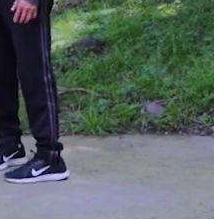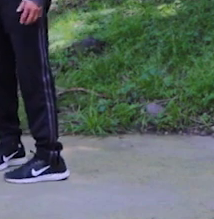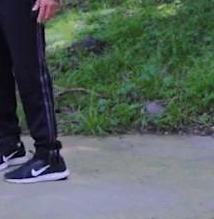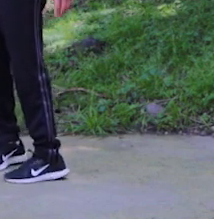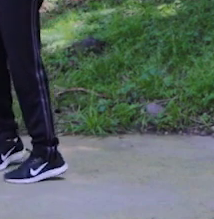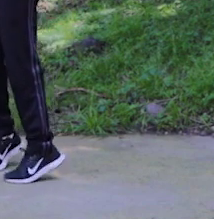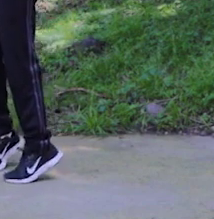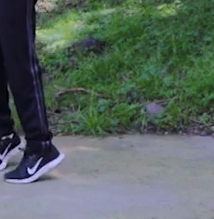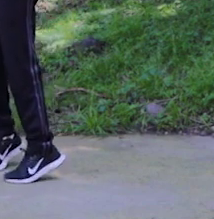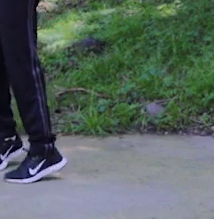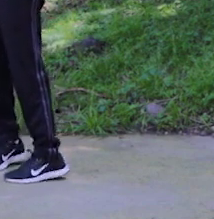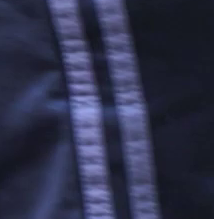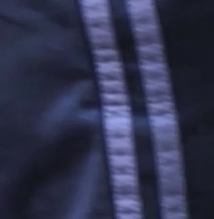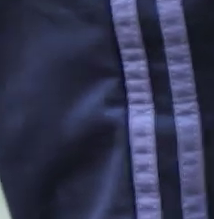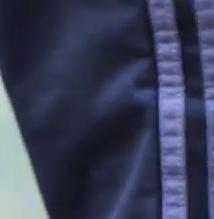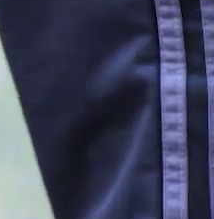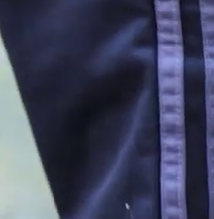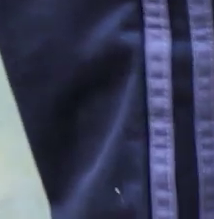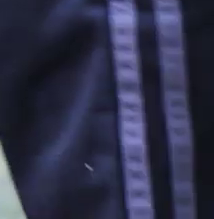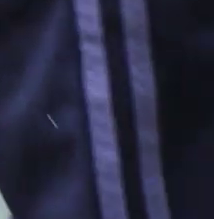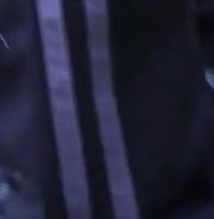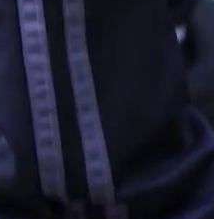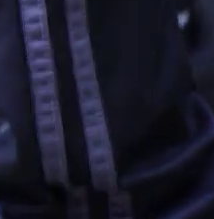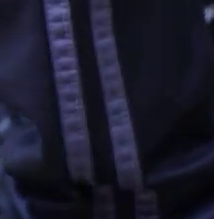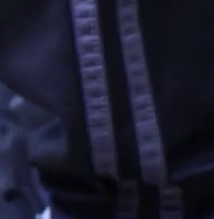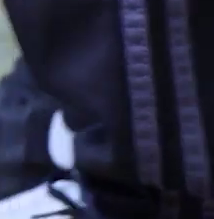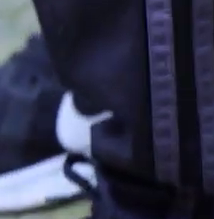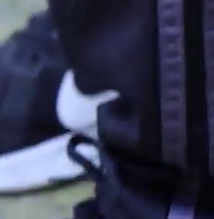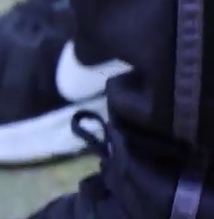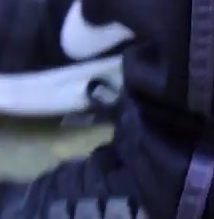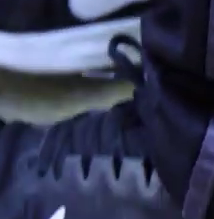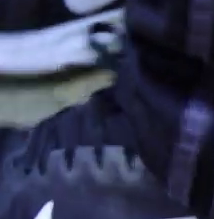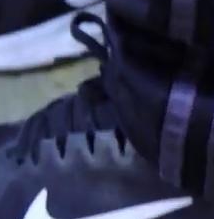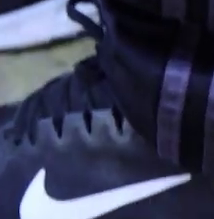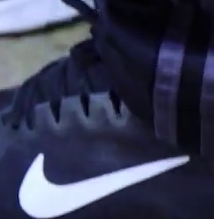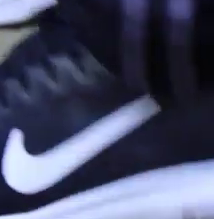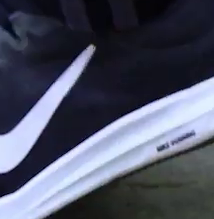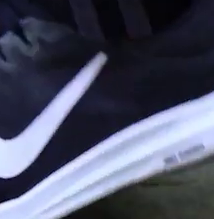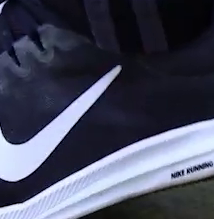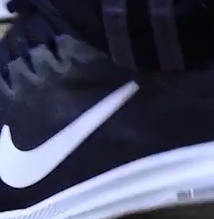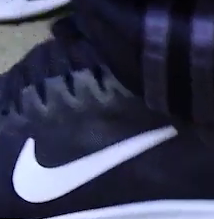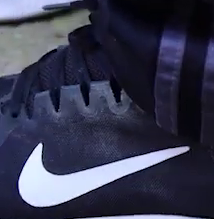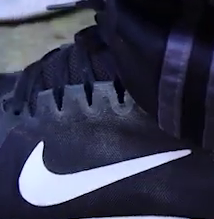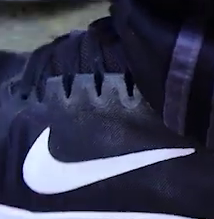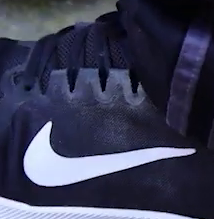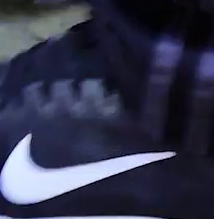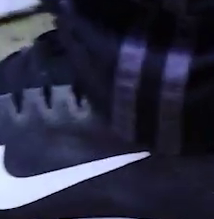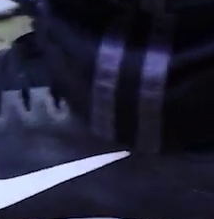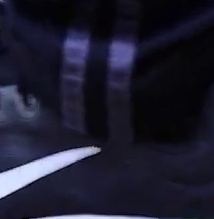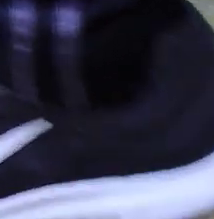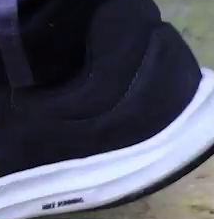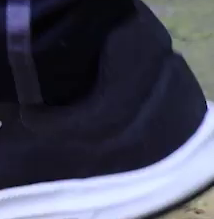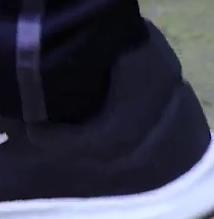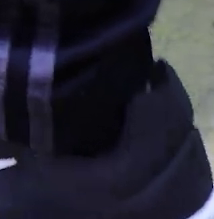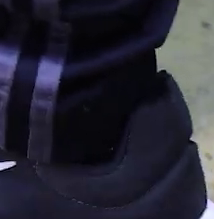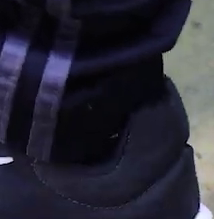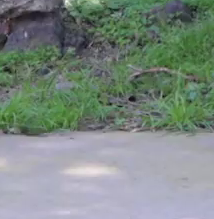eso, utilizamos nuestros brazos para tener equilibrio, muy bien. Una vez más.